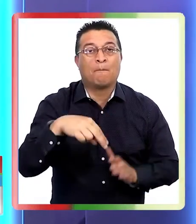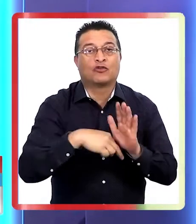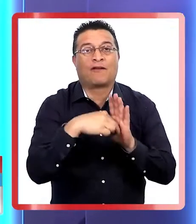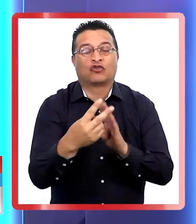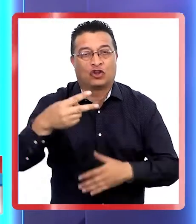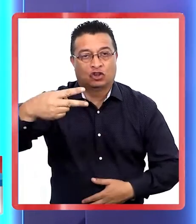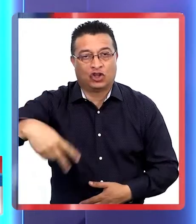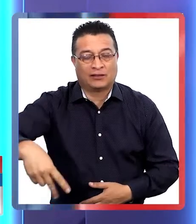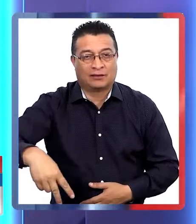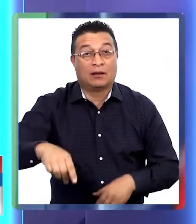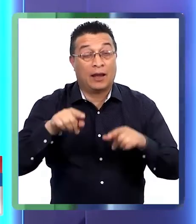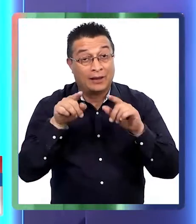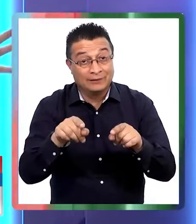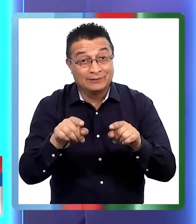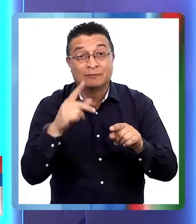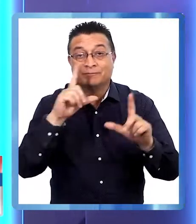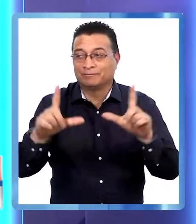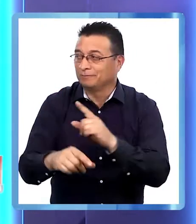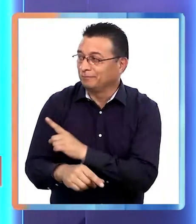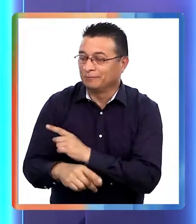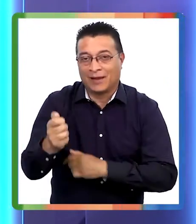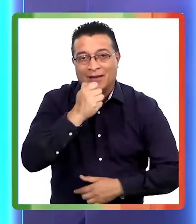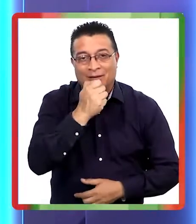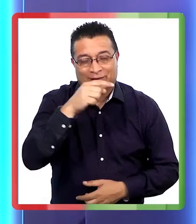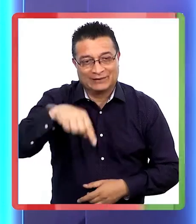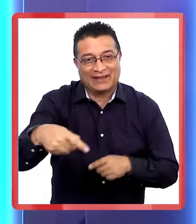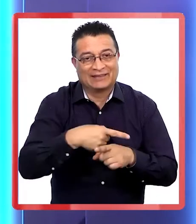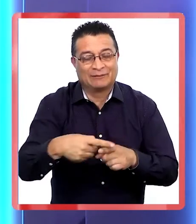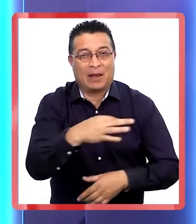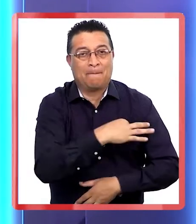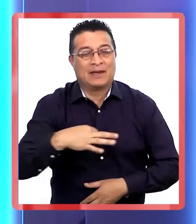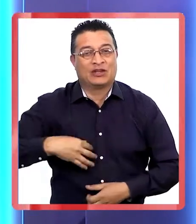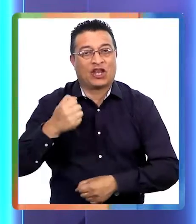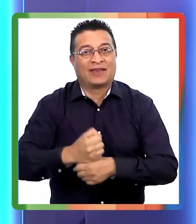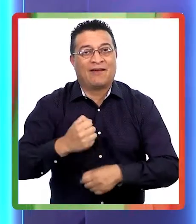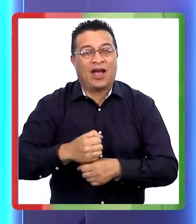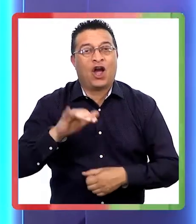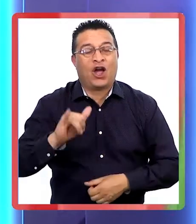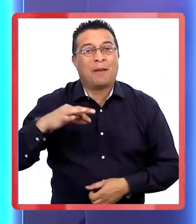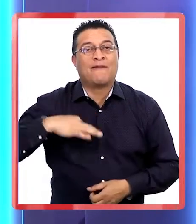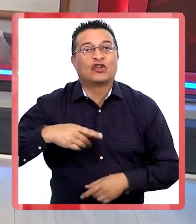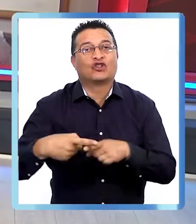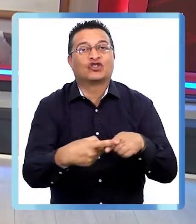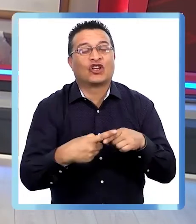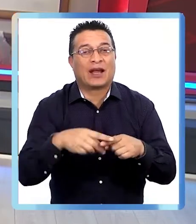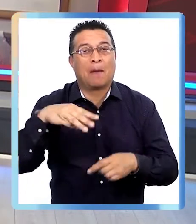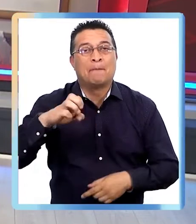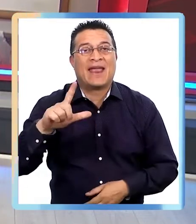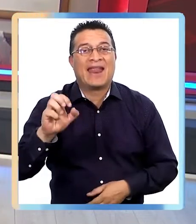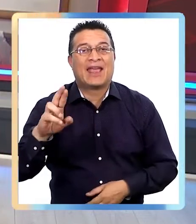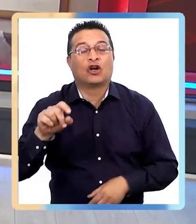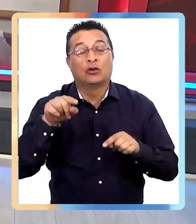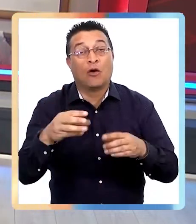de Portavoz Noticias. Y esta vez tenemos ahí en pantalla a nuestro entrevistado de la semana, el ministro del Trabajo y Previsión Social, Patricio Melero, está con